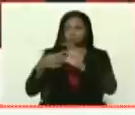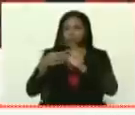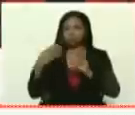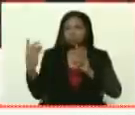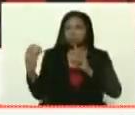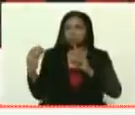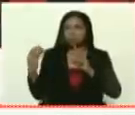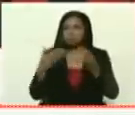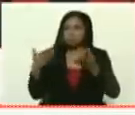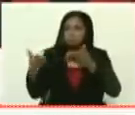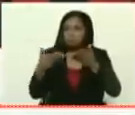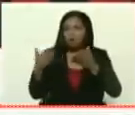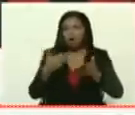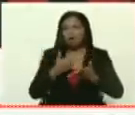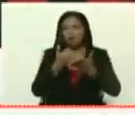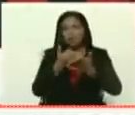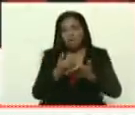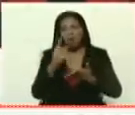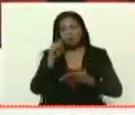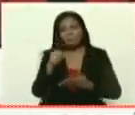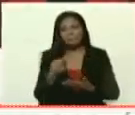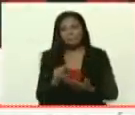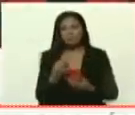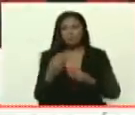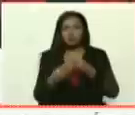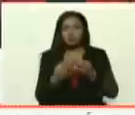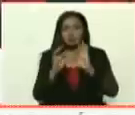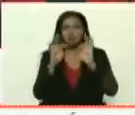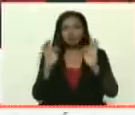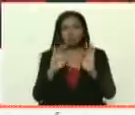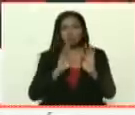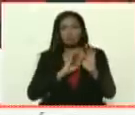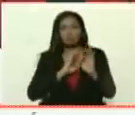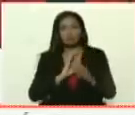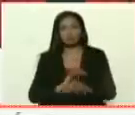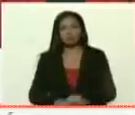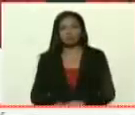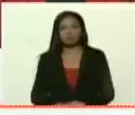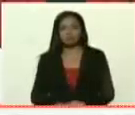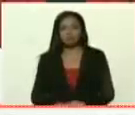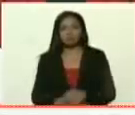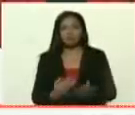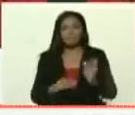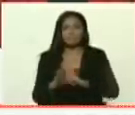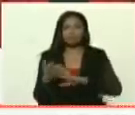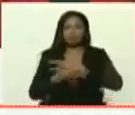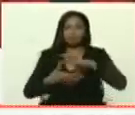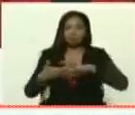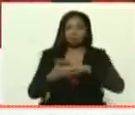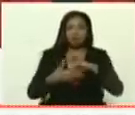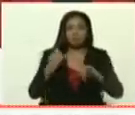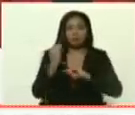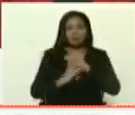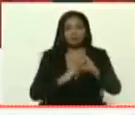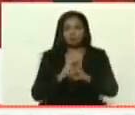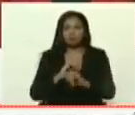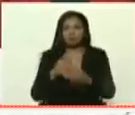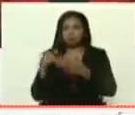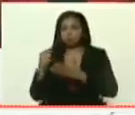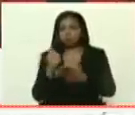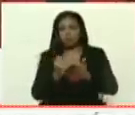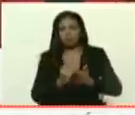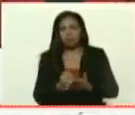mediador y ha ayudado con sus métodos en múltiples conflictos a nivel internacional. Es un